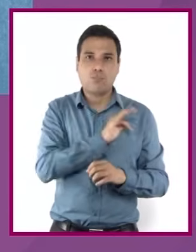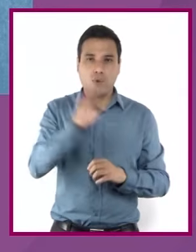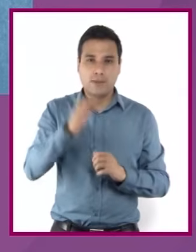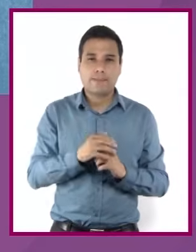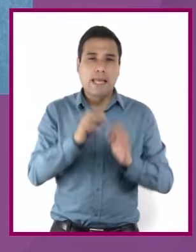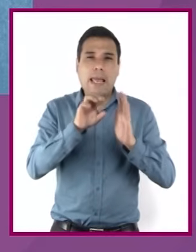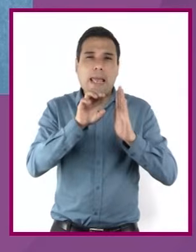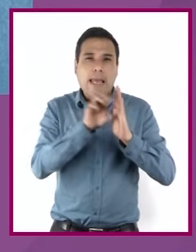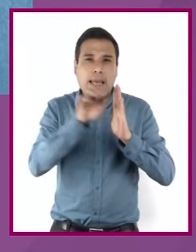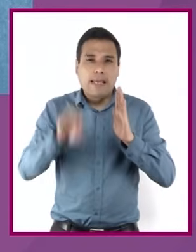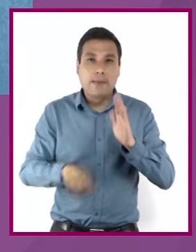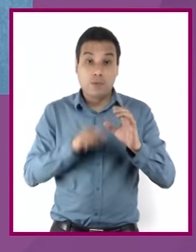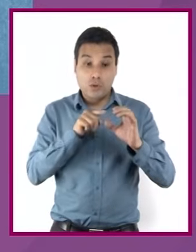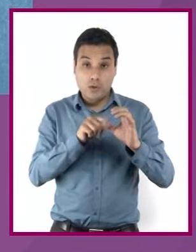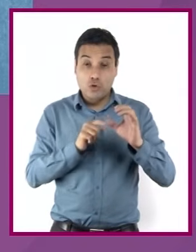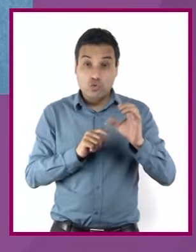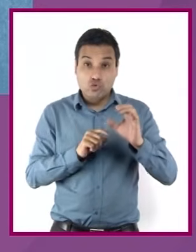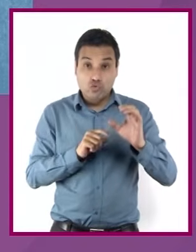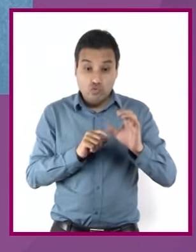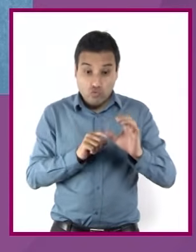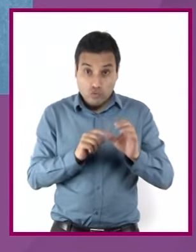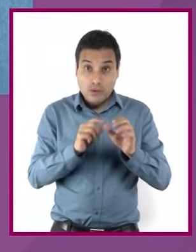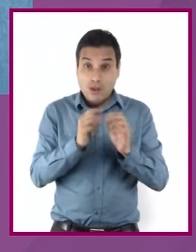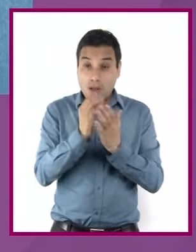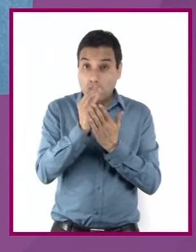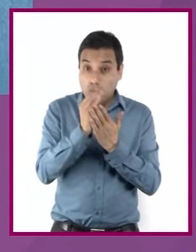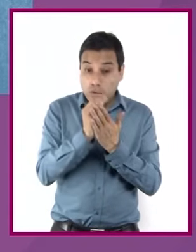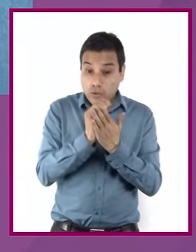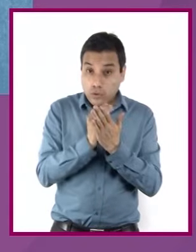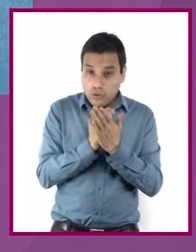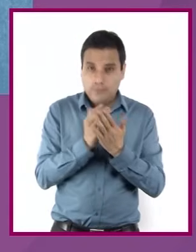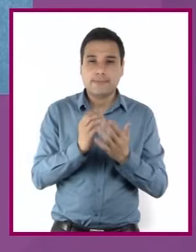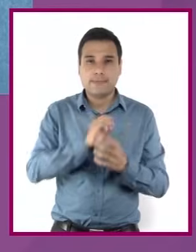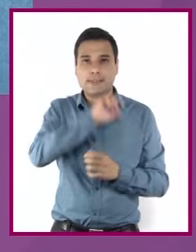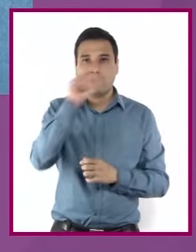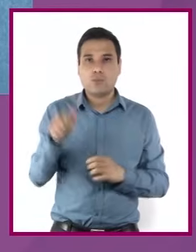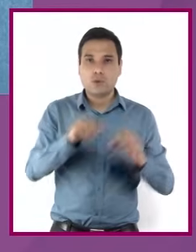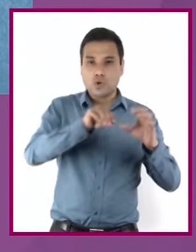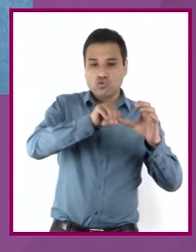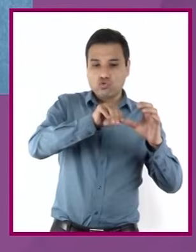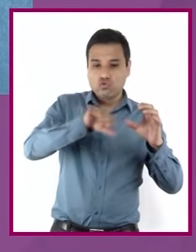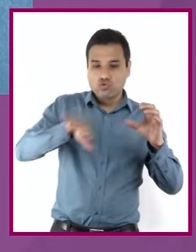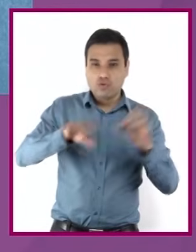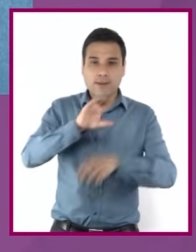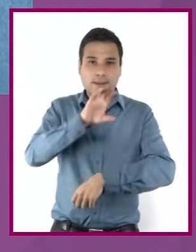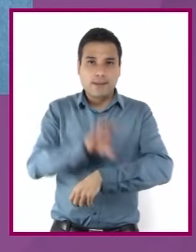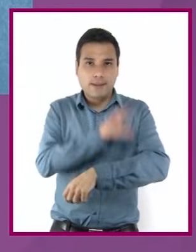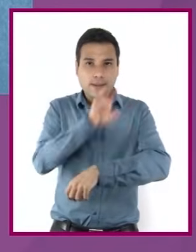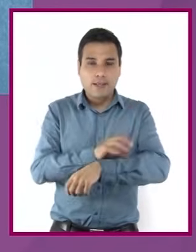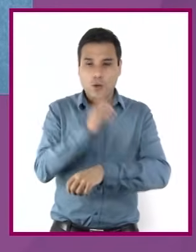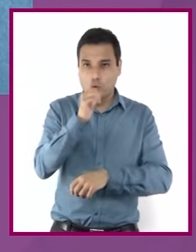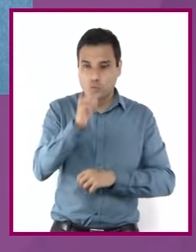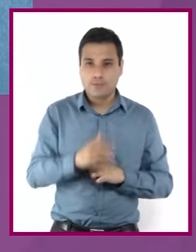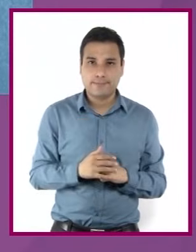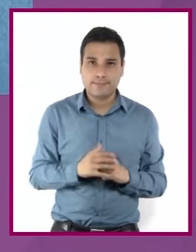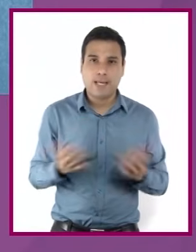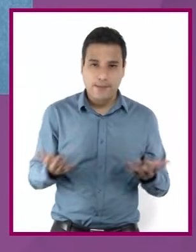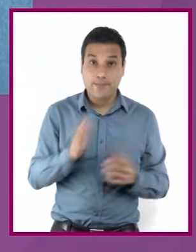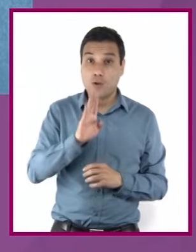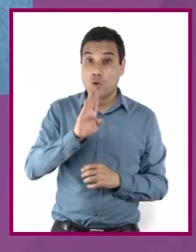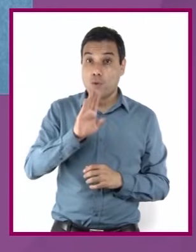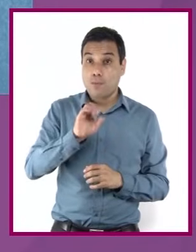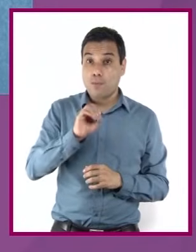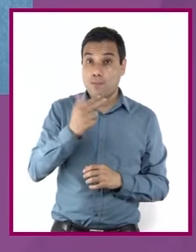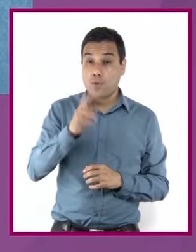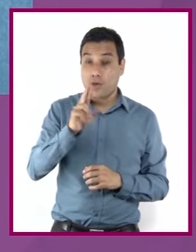de excitación, regresaba a órbitas inferiores y desprendía energía que se manifestaba como luz. De acuerdo con Bohr, las